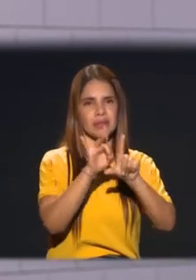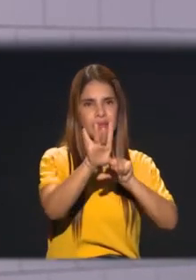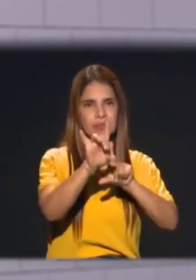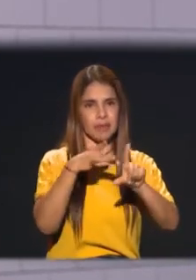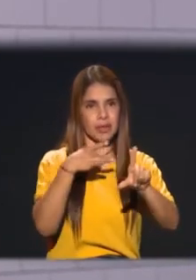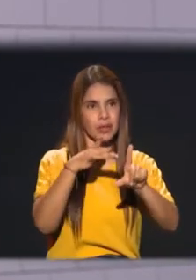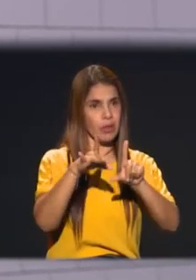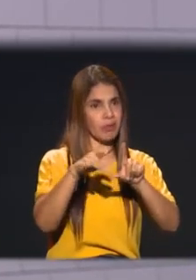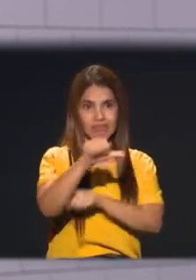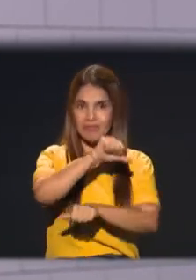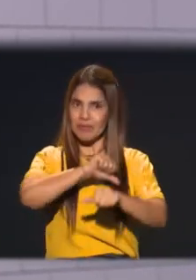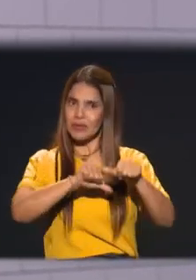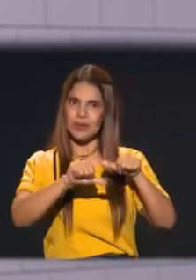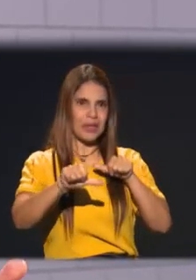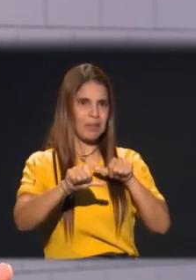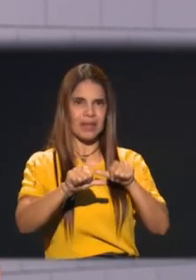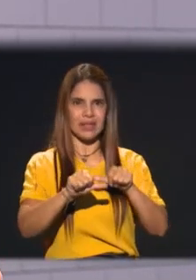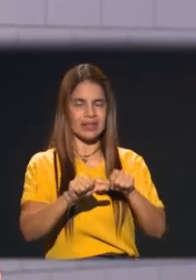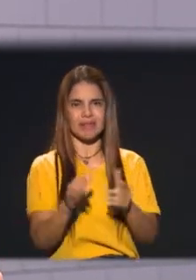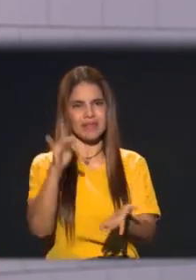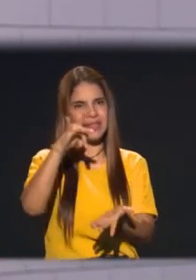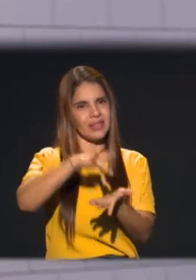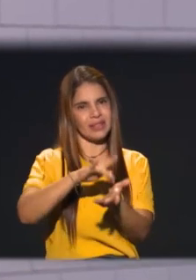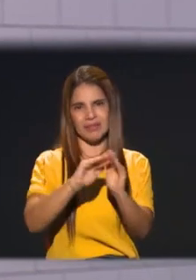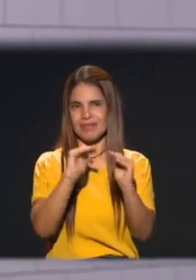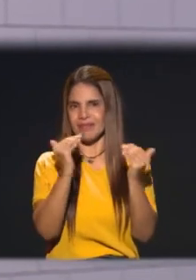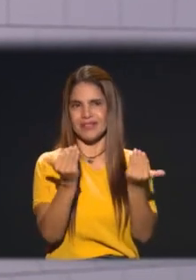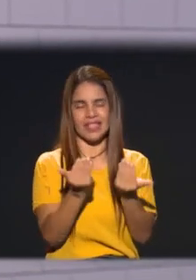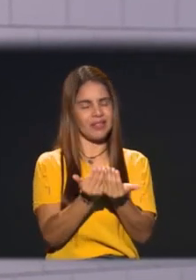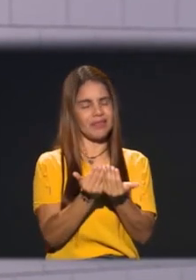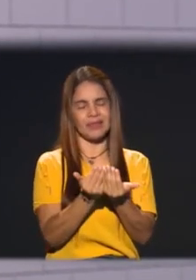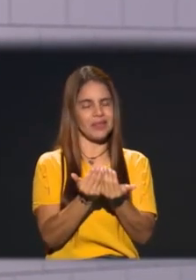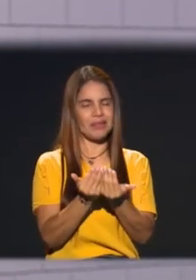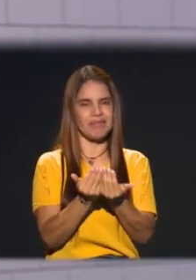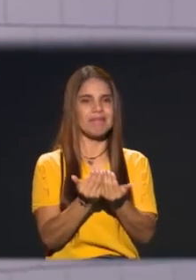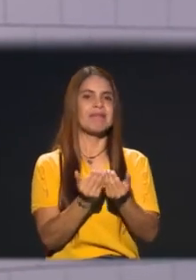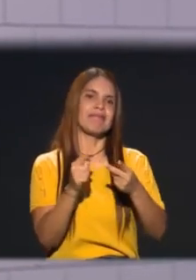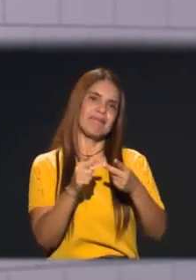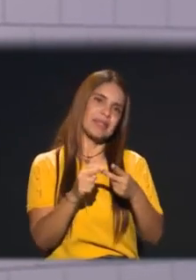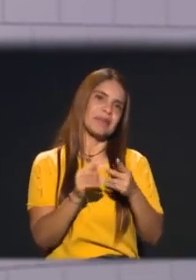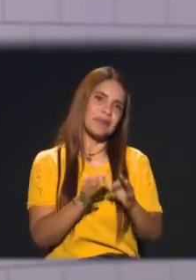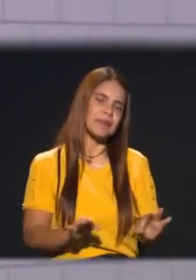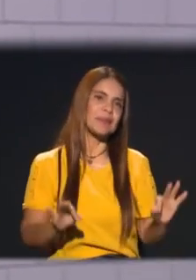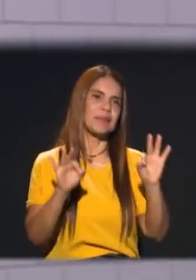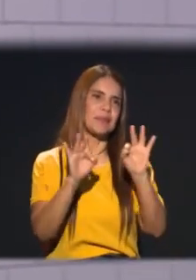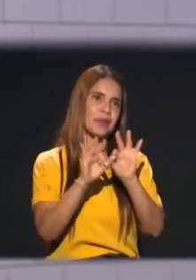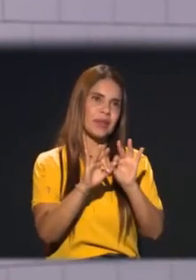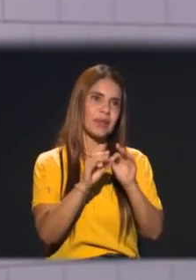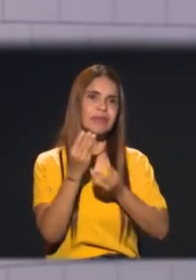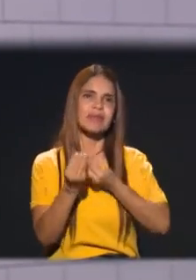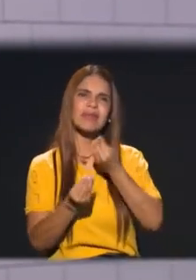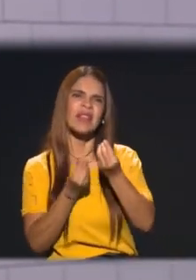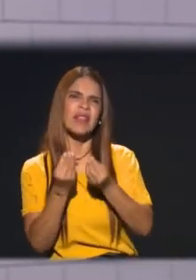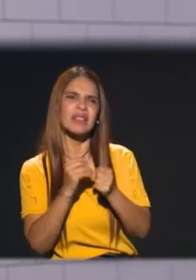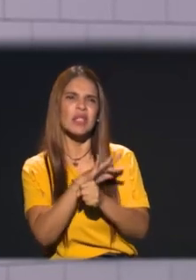va a reemplazar la presencialidad. Yo creo que es irreemplazable, ¿cierto? Pero sí es tener en cuenta que lo que